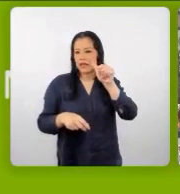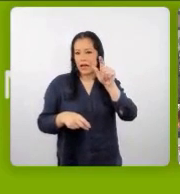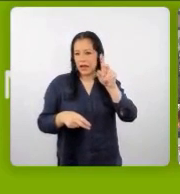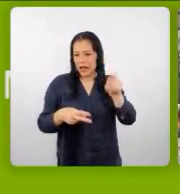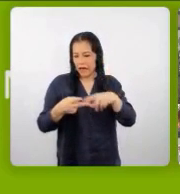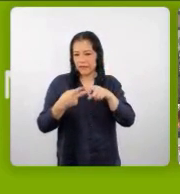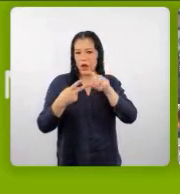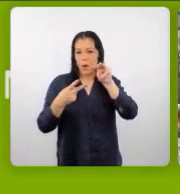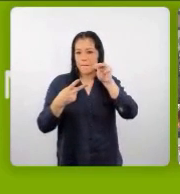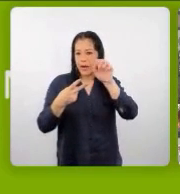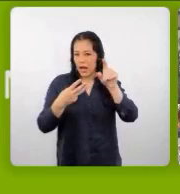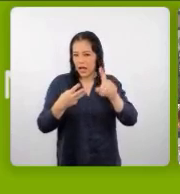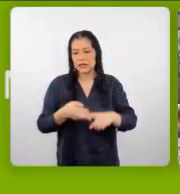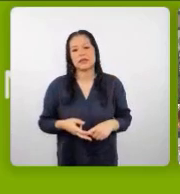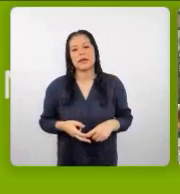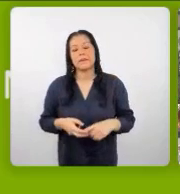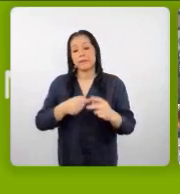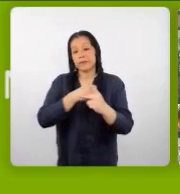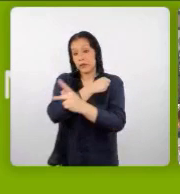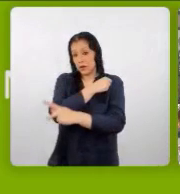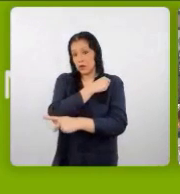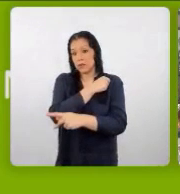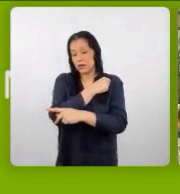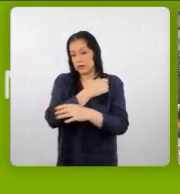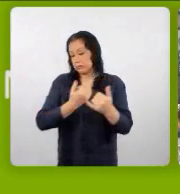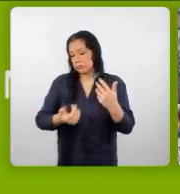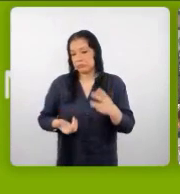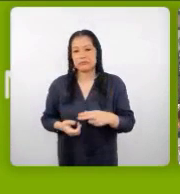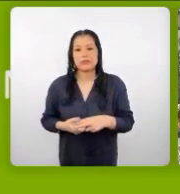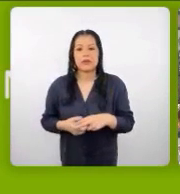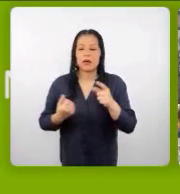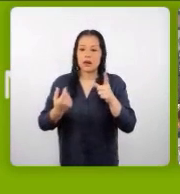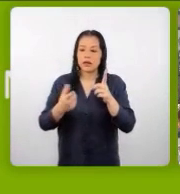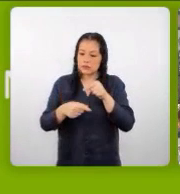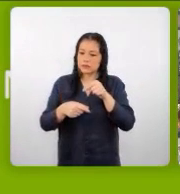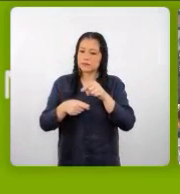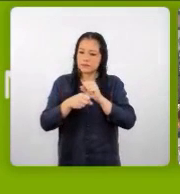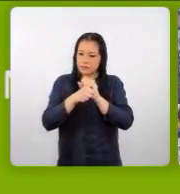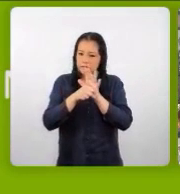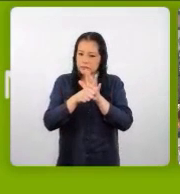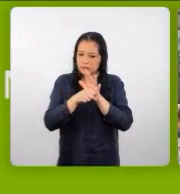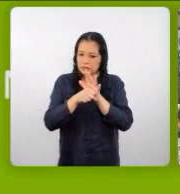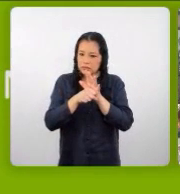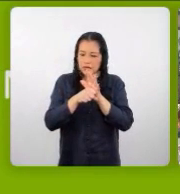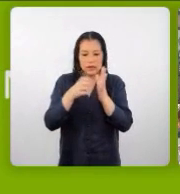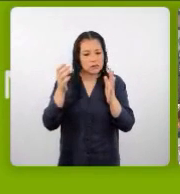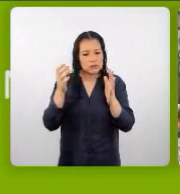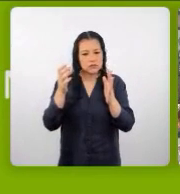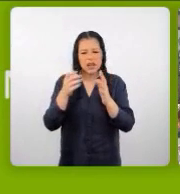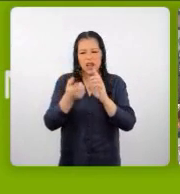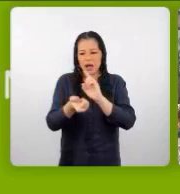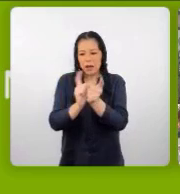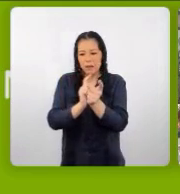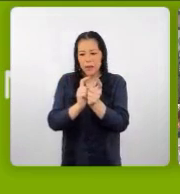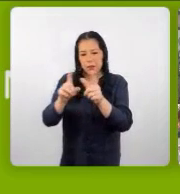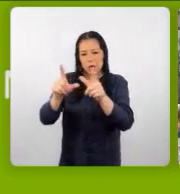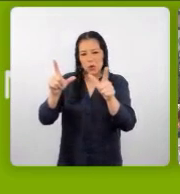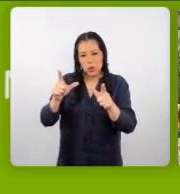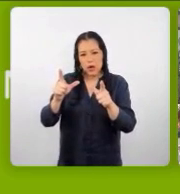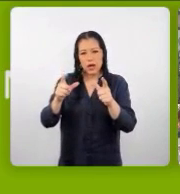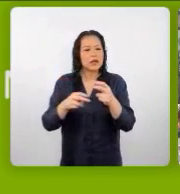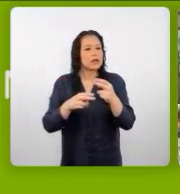ponían en los países de hoy por hoy, esta coyuntura está haciendo de que redescubramos nuevos destinos, porque el tiempo es